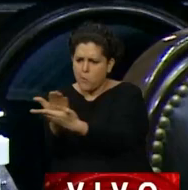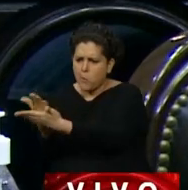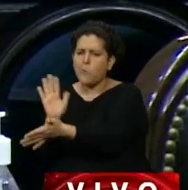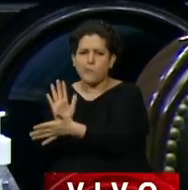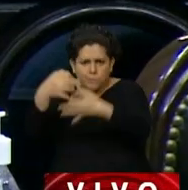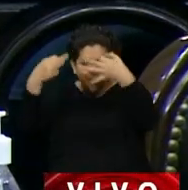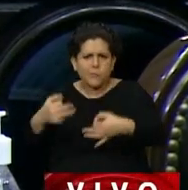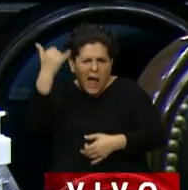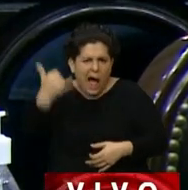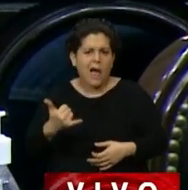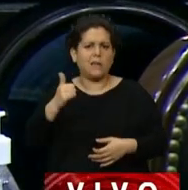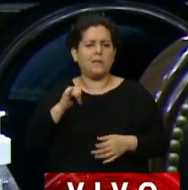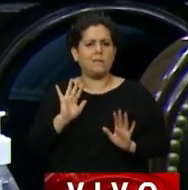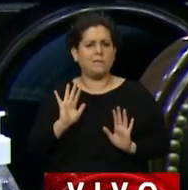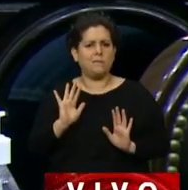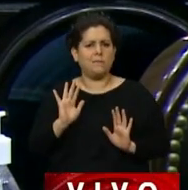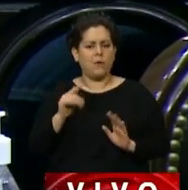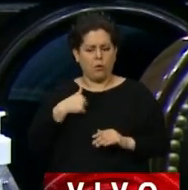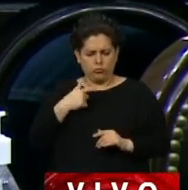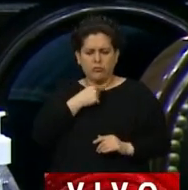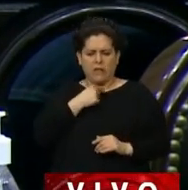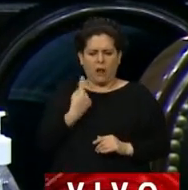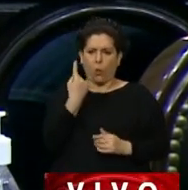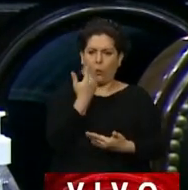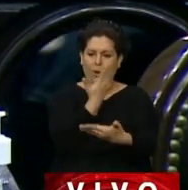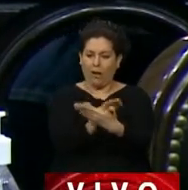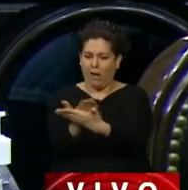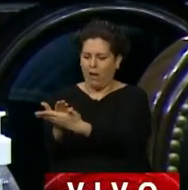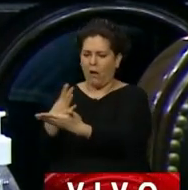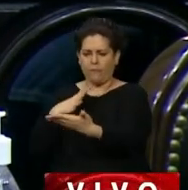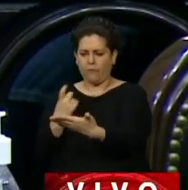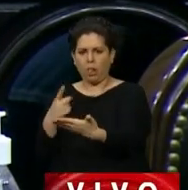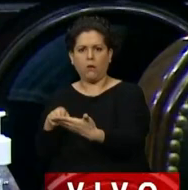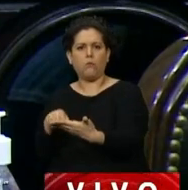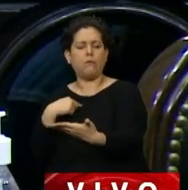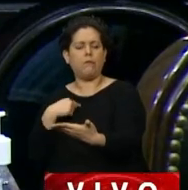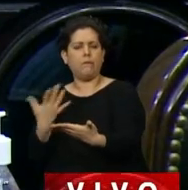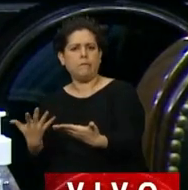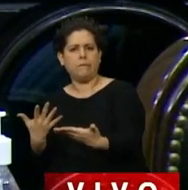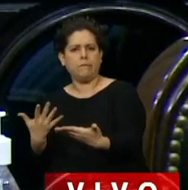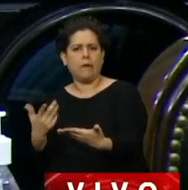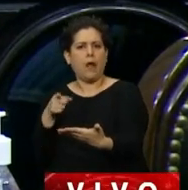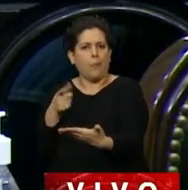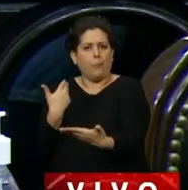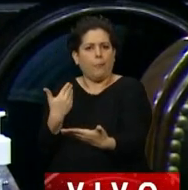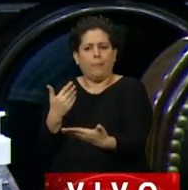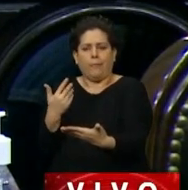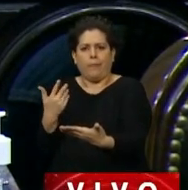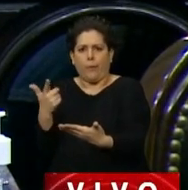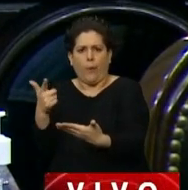en el cuarto oscuro, que al candidato que él elige no le garantizaba este sistema actual poder votar a ese